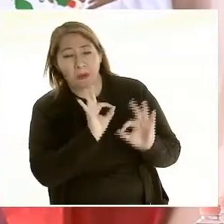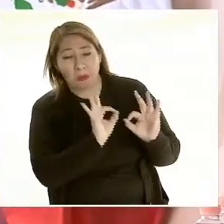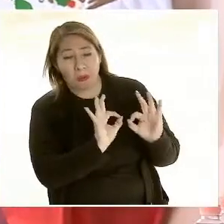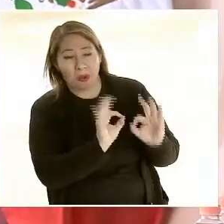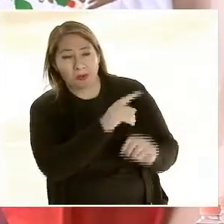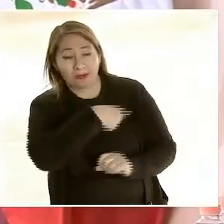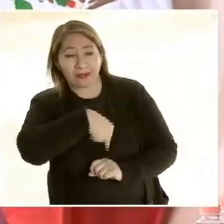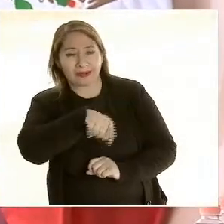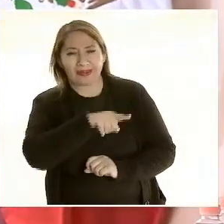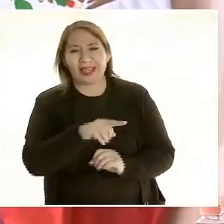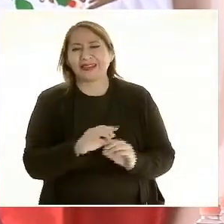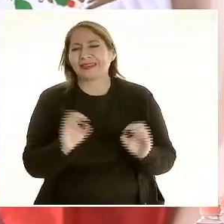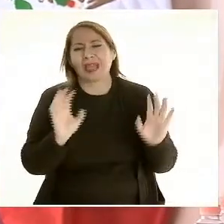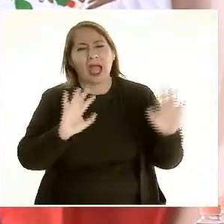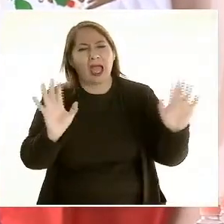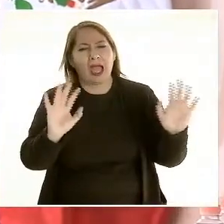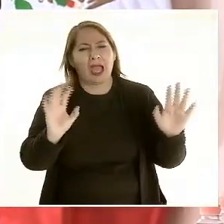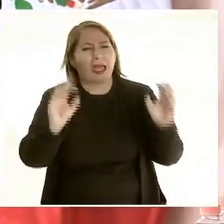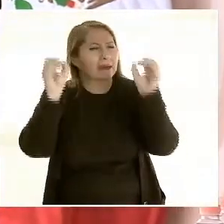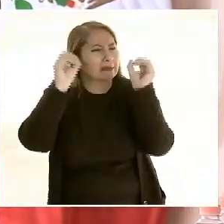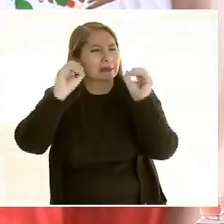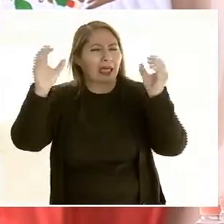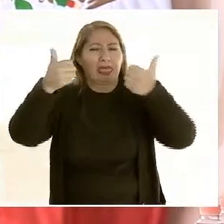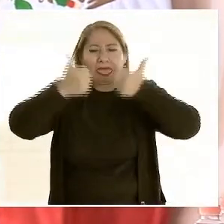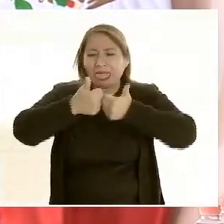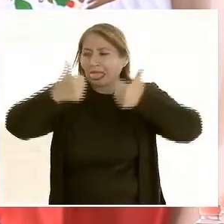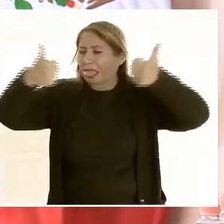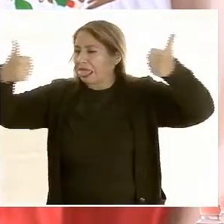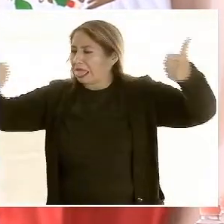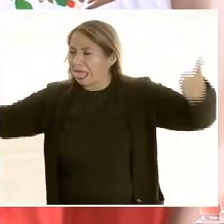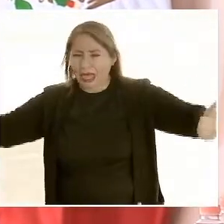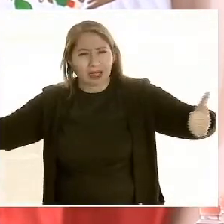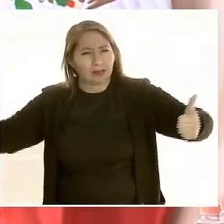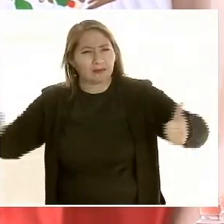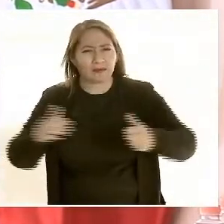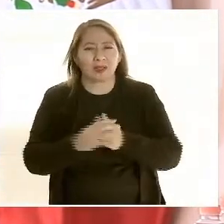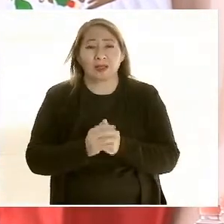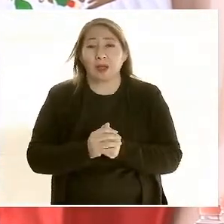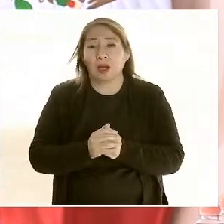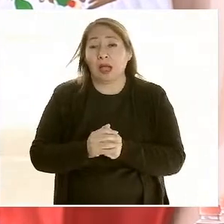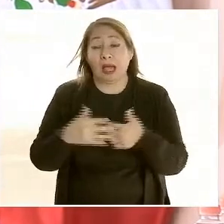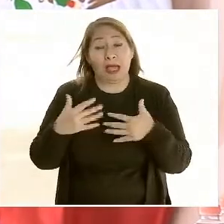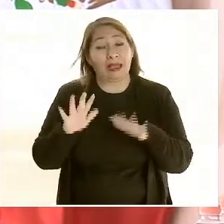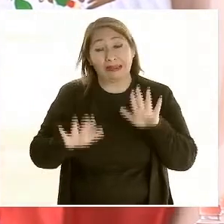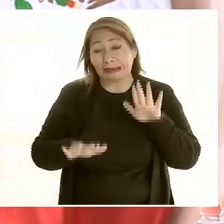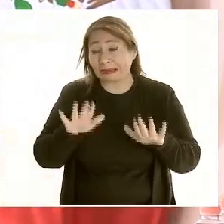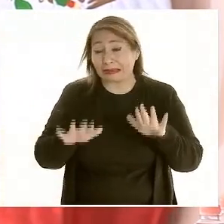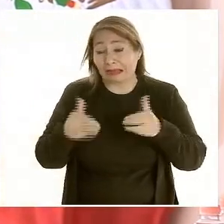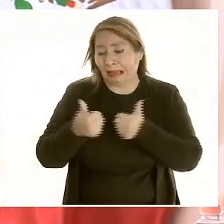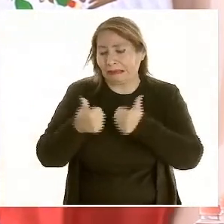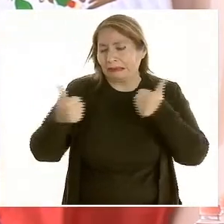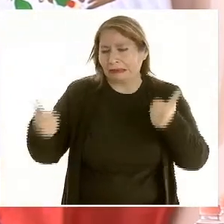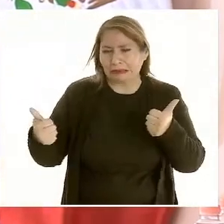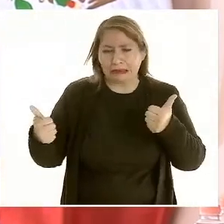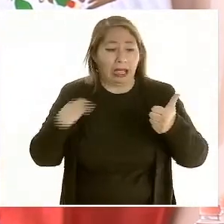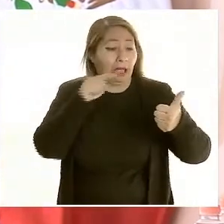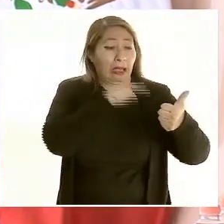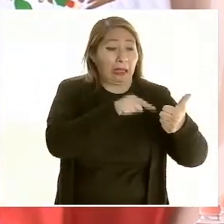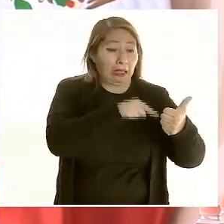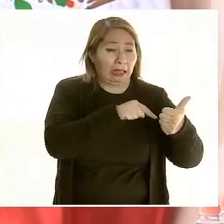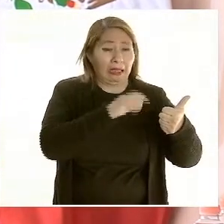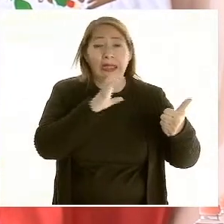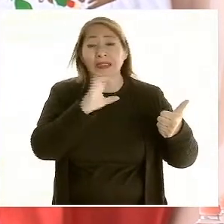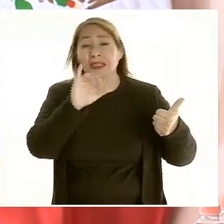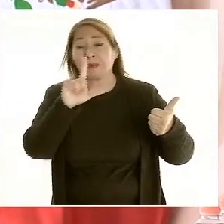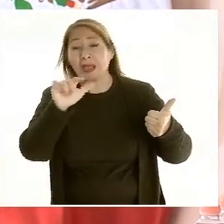dejar atrás la distancia y hasta la desconfianza entre civiles